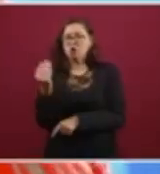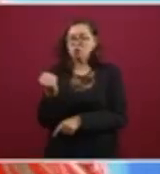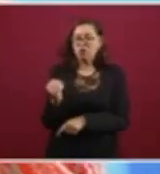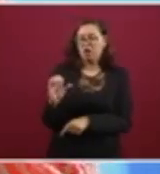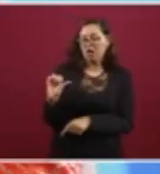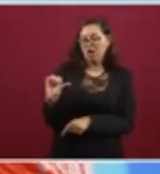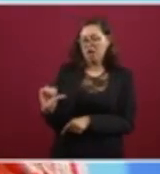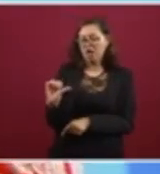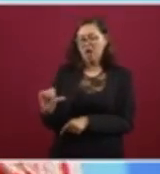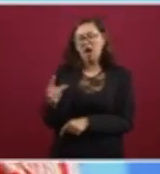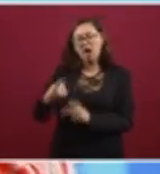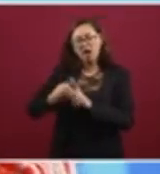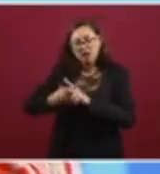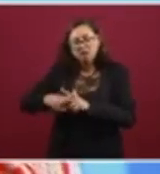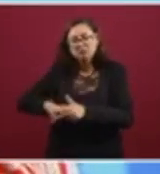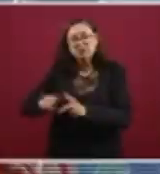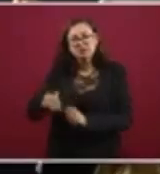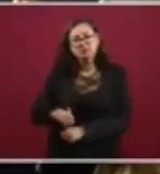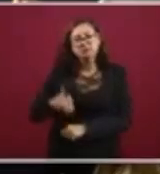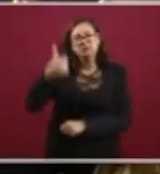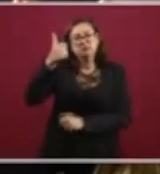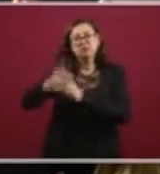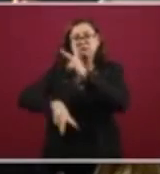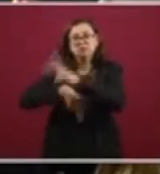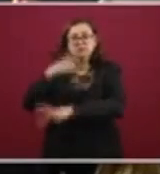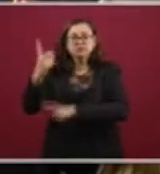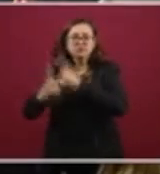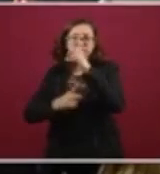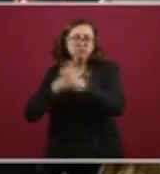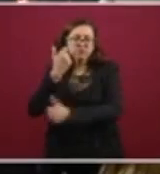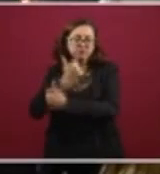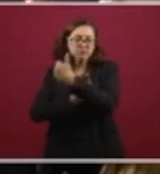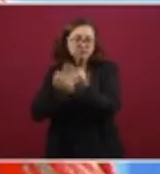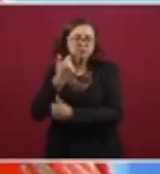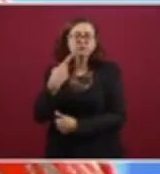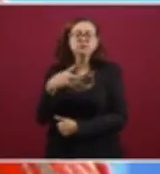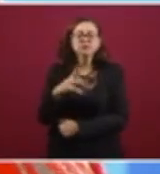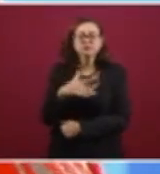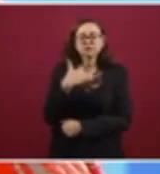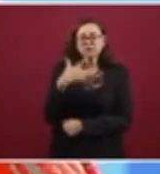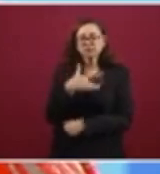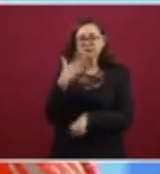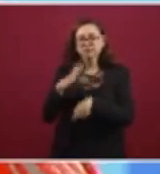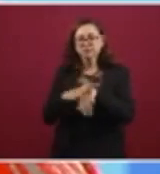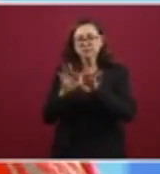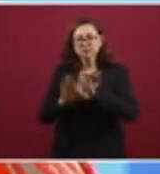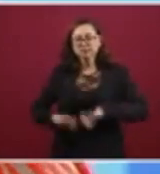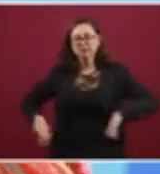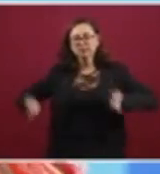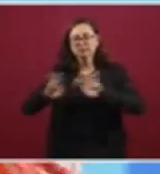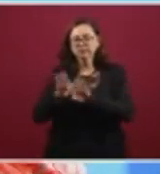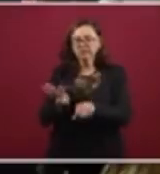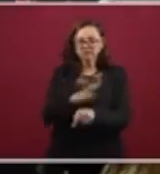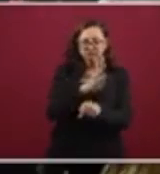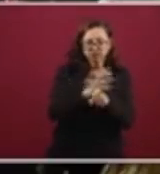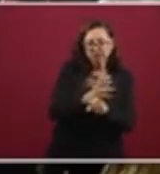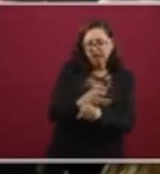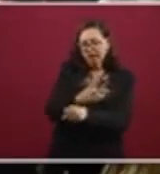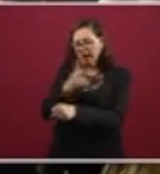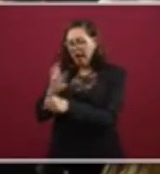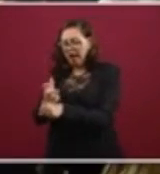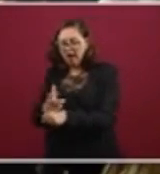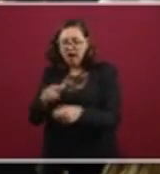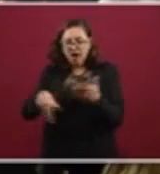prácticamente iniciando y quienes llegaron por primera vez a los Panamericanos, pero me parece que el dato destacado es entre el cuarto y el octavo lugar,